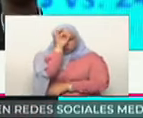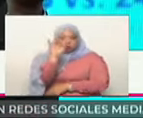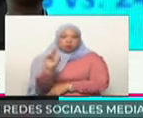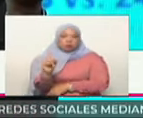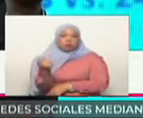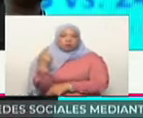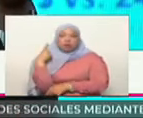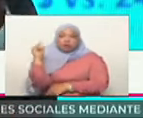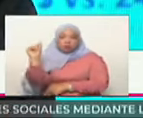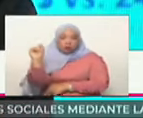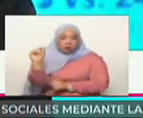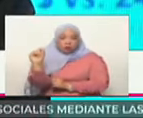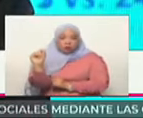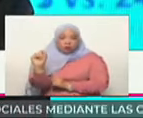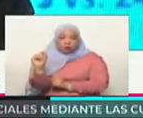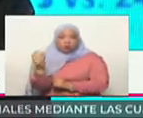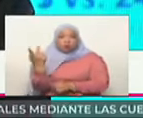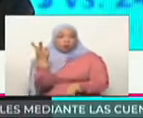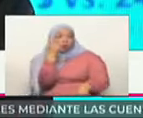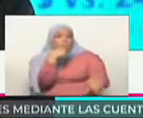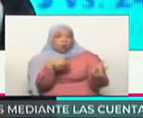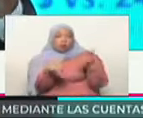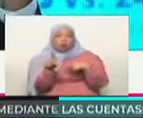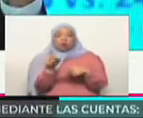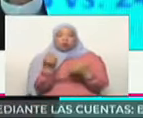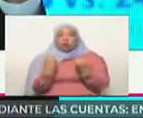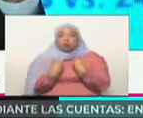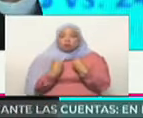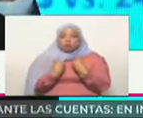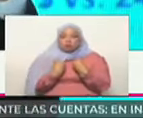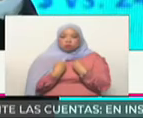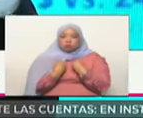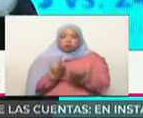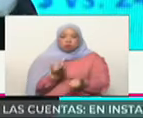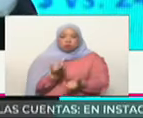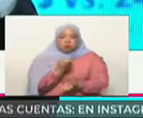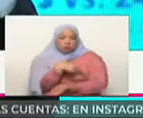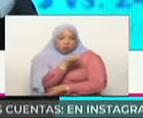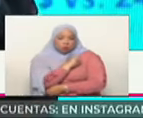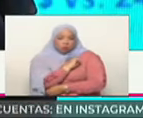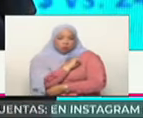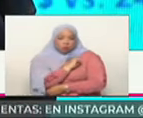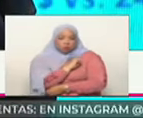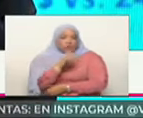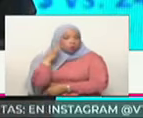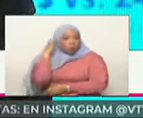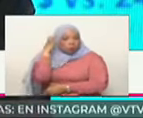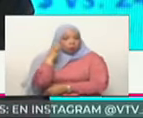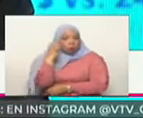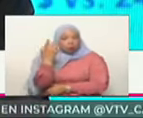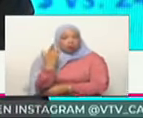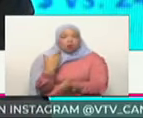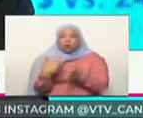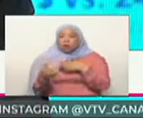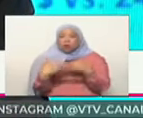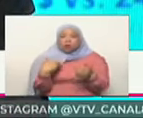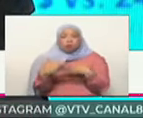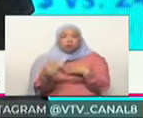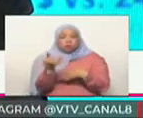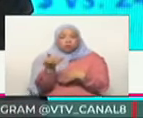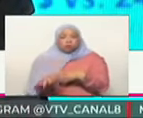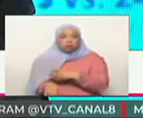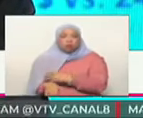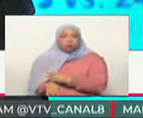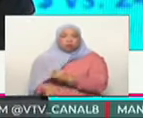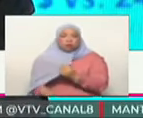huyó. Ahora anda paseando y dándose la gran vida por Europa. Al final es lo que ellos quieren. Ver